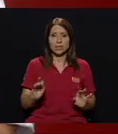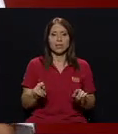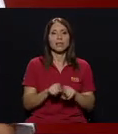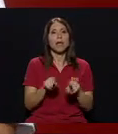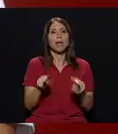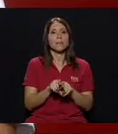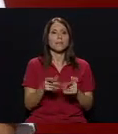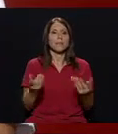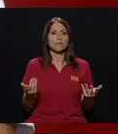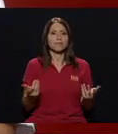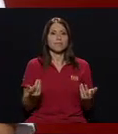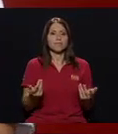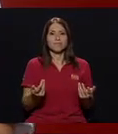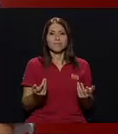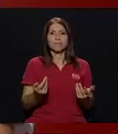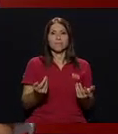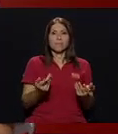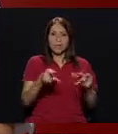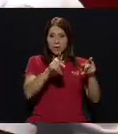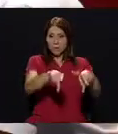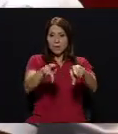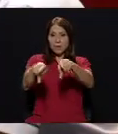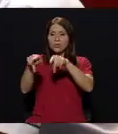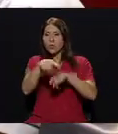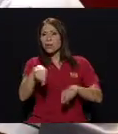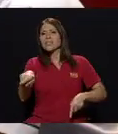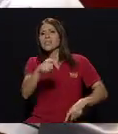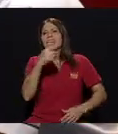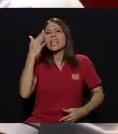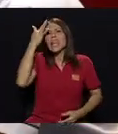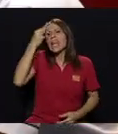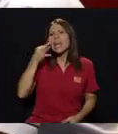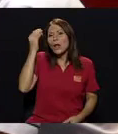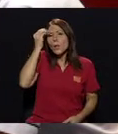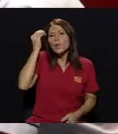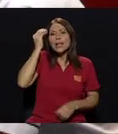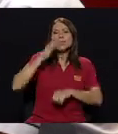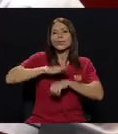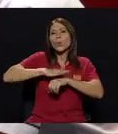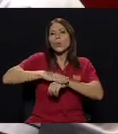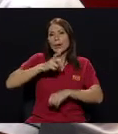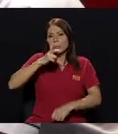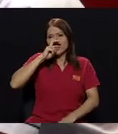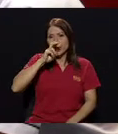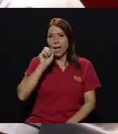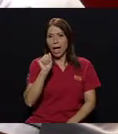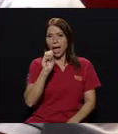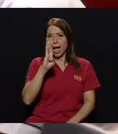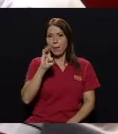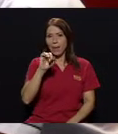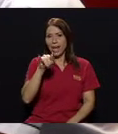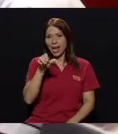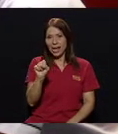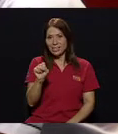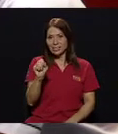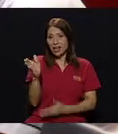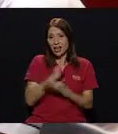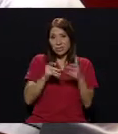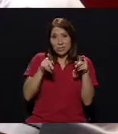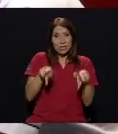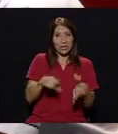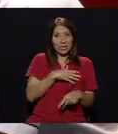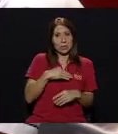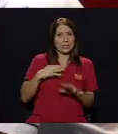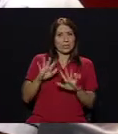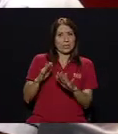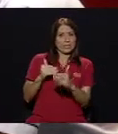perjudicial. También la percepción que tiene la población en cuanto a las abejas, ¿verdad? Hay una cierta parte de la población que no le